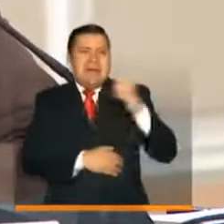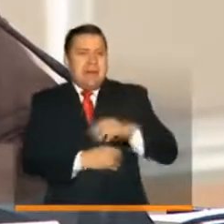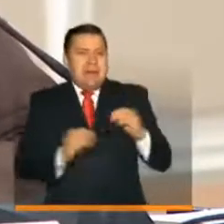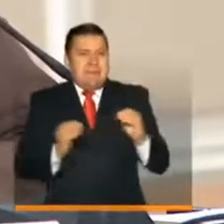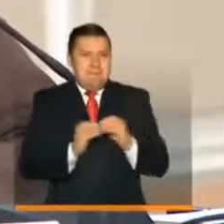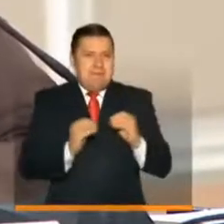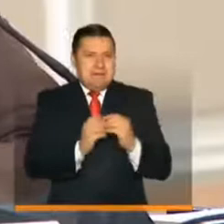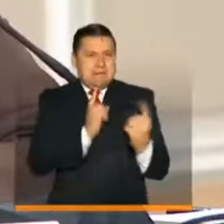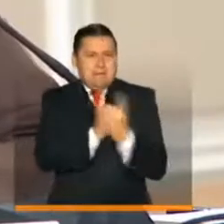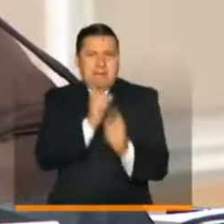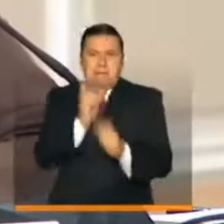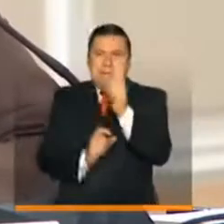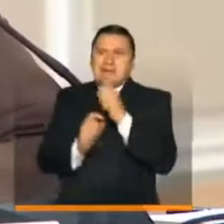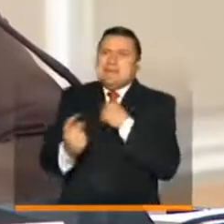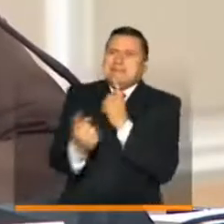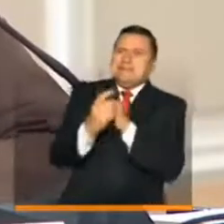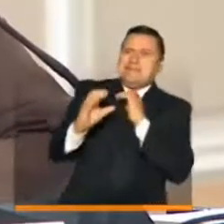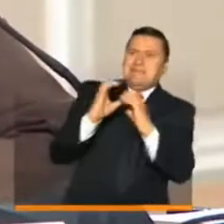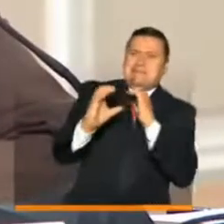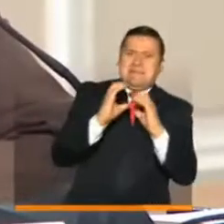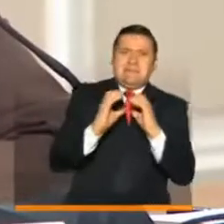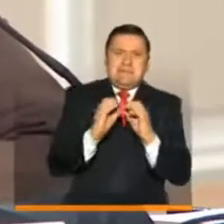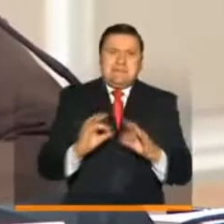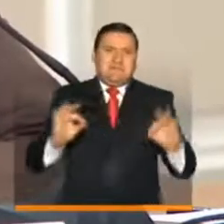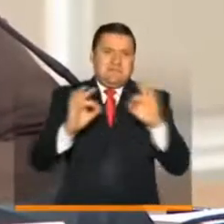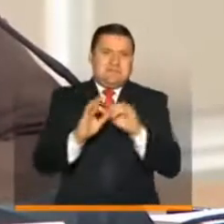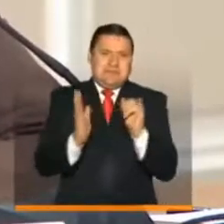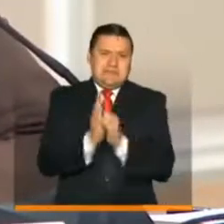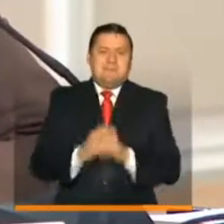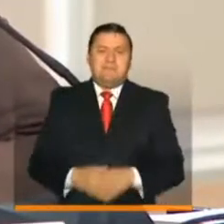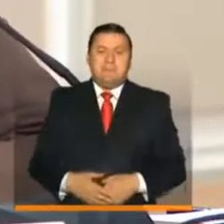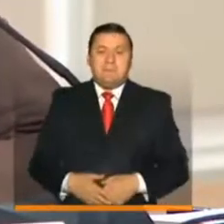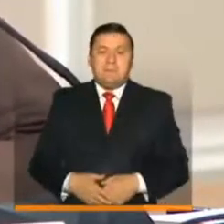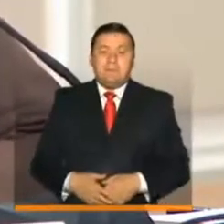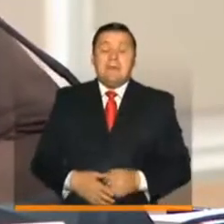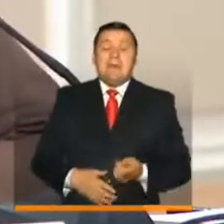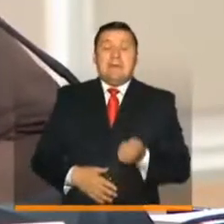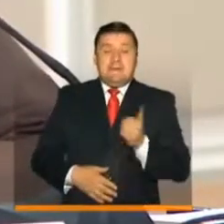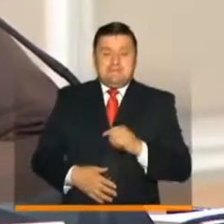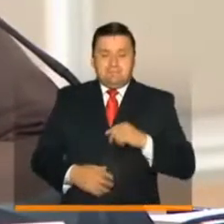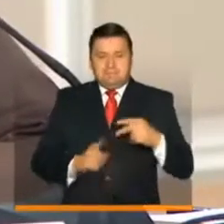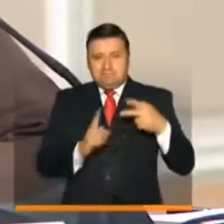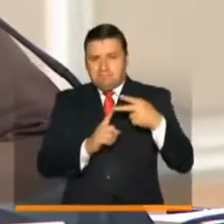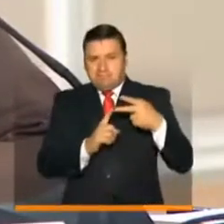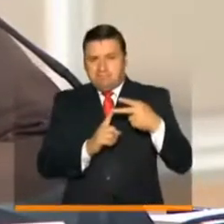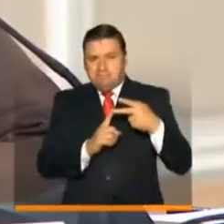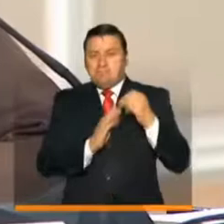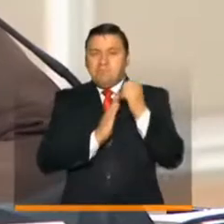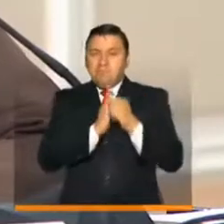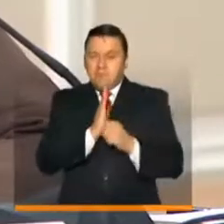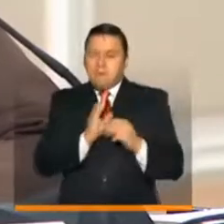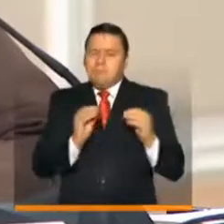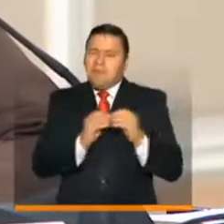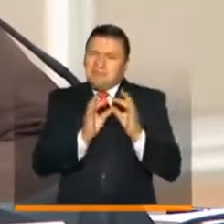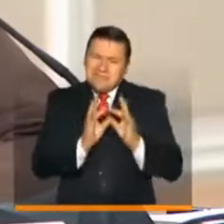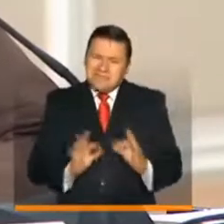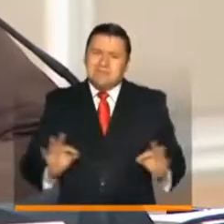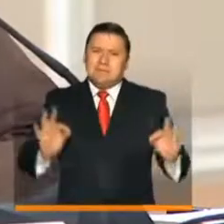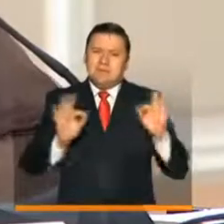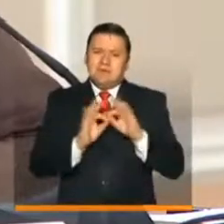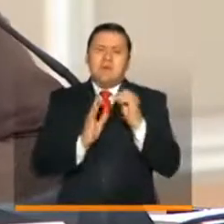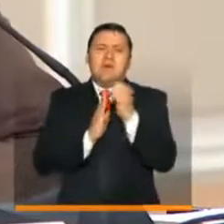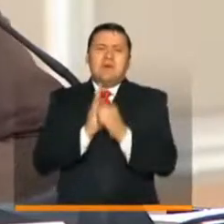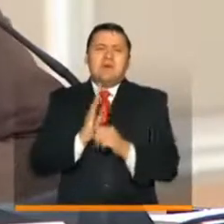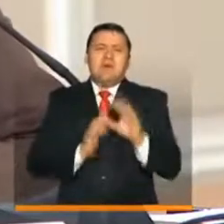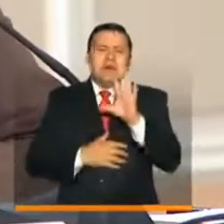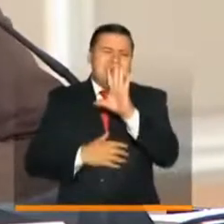más cerca de las personas que queremos. También, presidente, tenemos un segundo programa que es muy importante y es el programa de